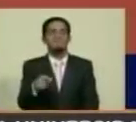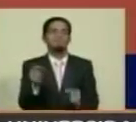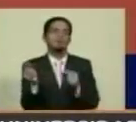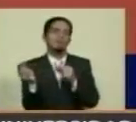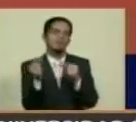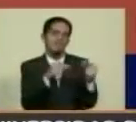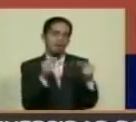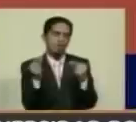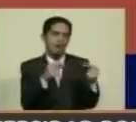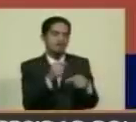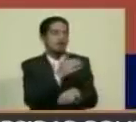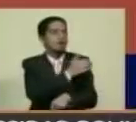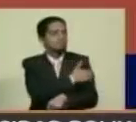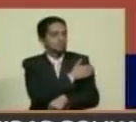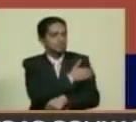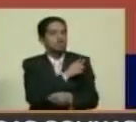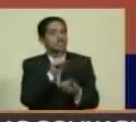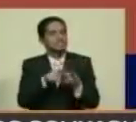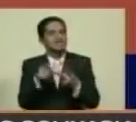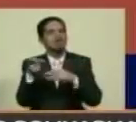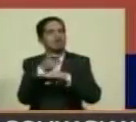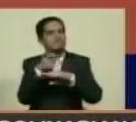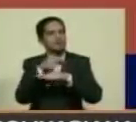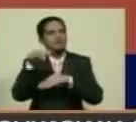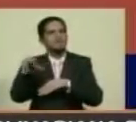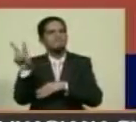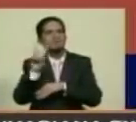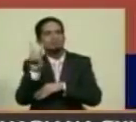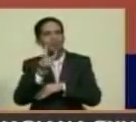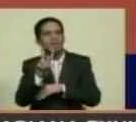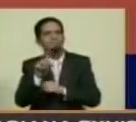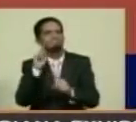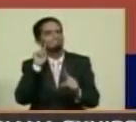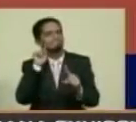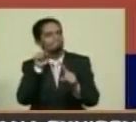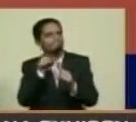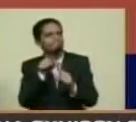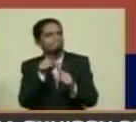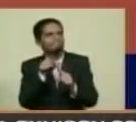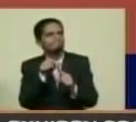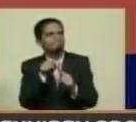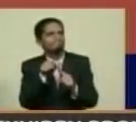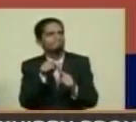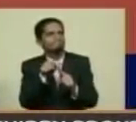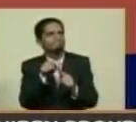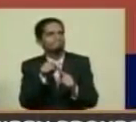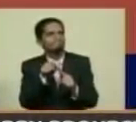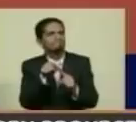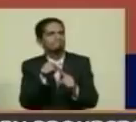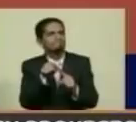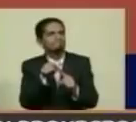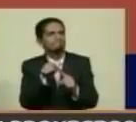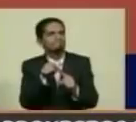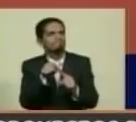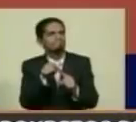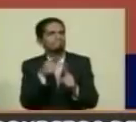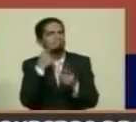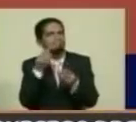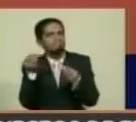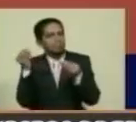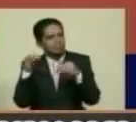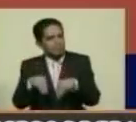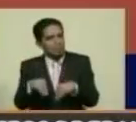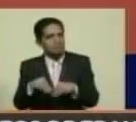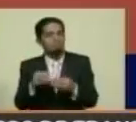venezolana y el gobierno bolivariano a los efectos de dirimir los asuntos que nos competen desde el punto de vista político. Son más